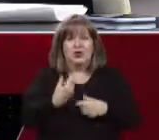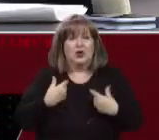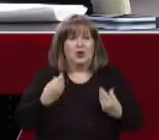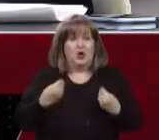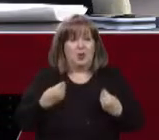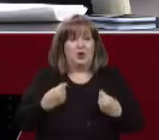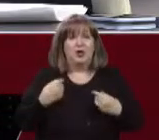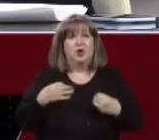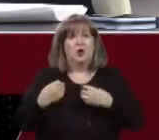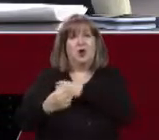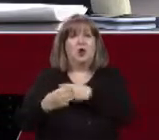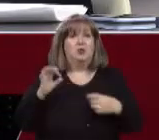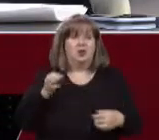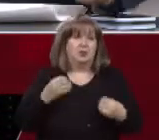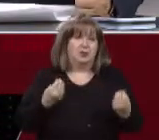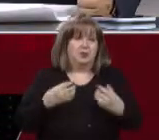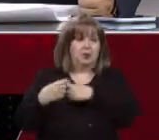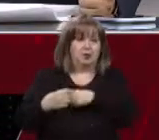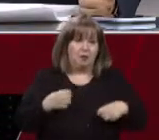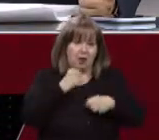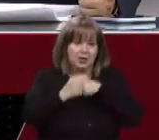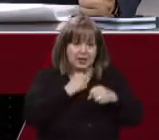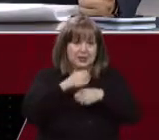ahí, de cualquier forma en el habitáculo.